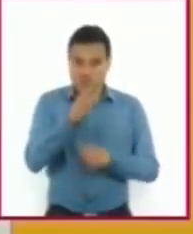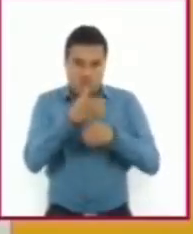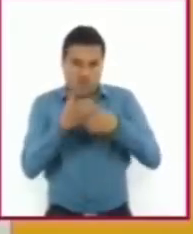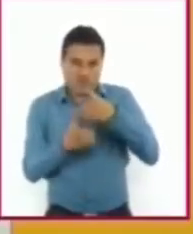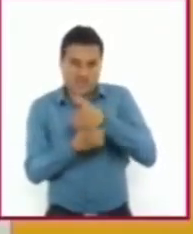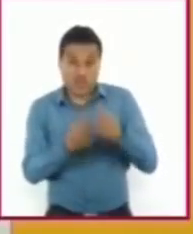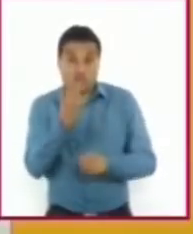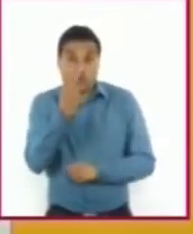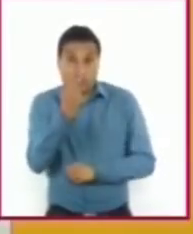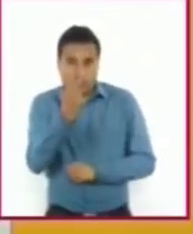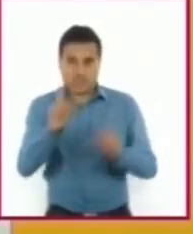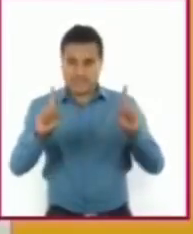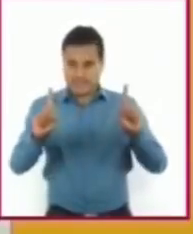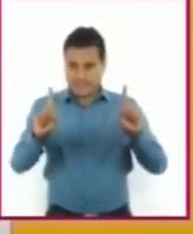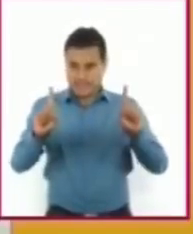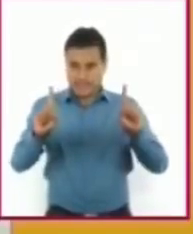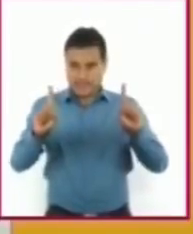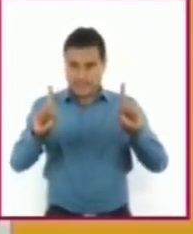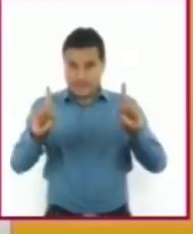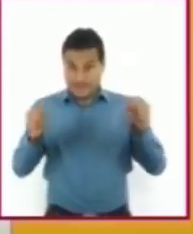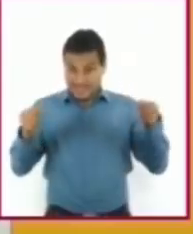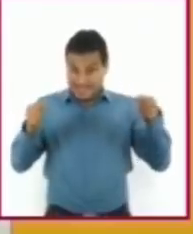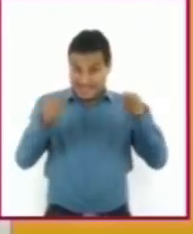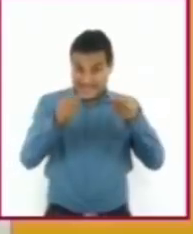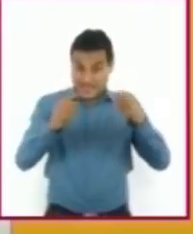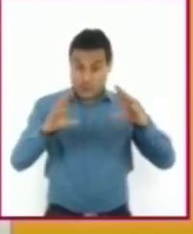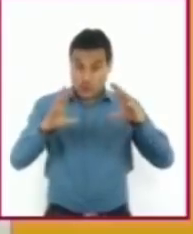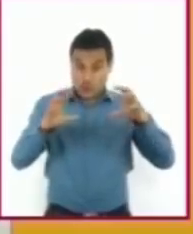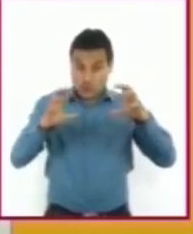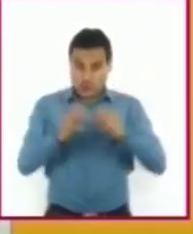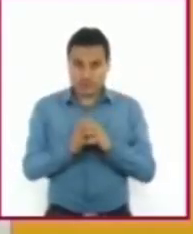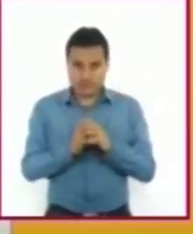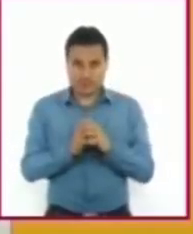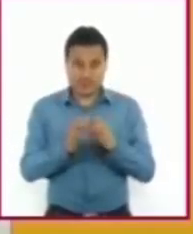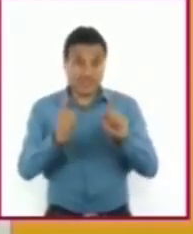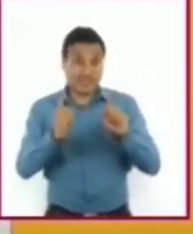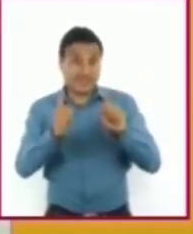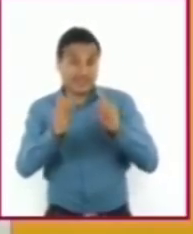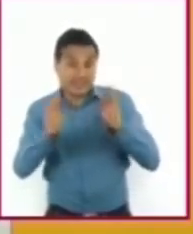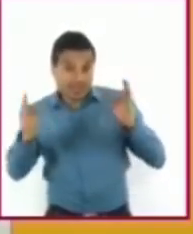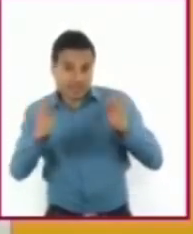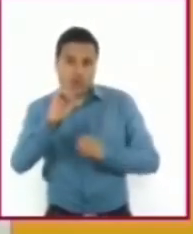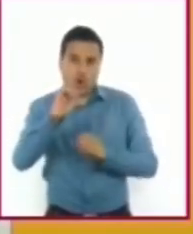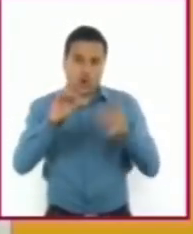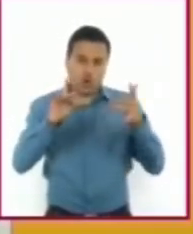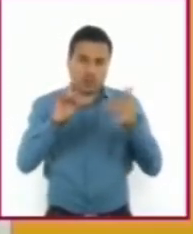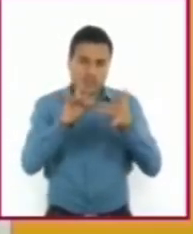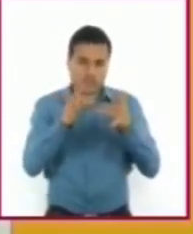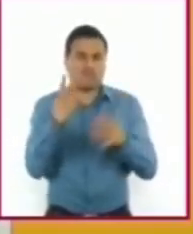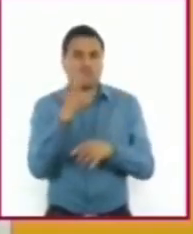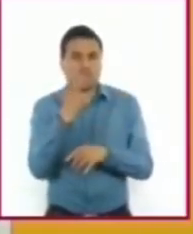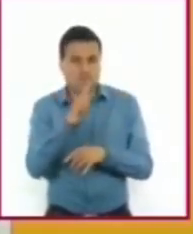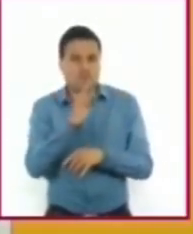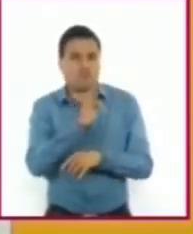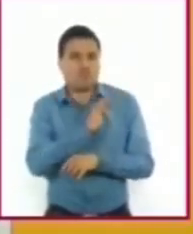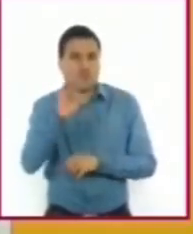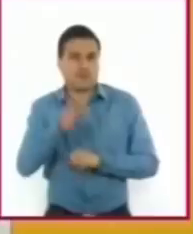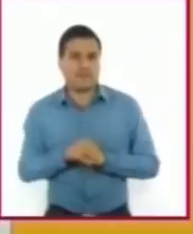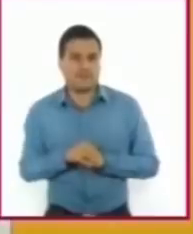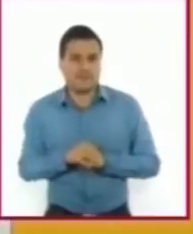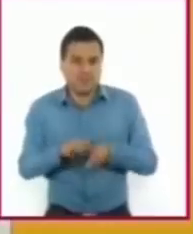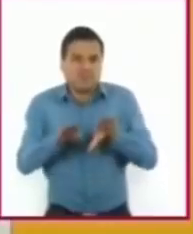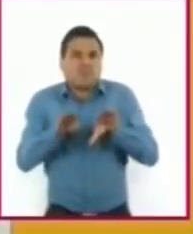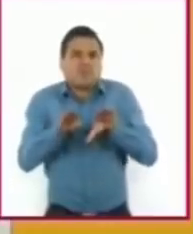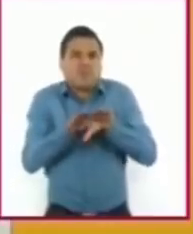interactúan, ejercen acciones sobre otros objetos a distancia o por contacto, por medio de las